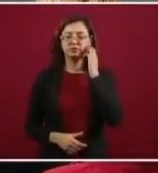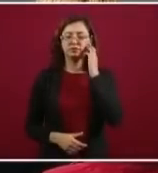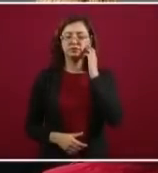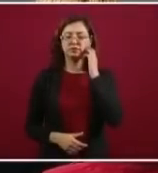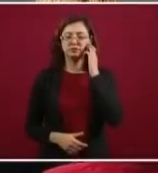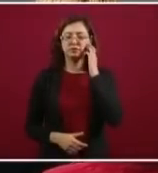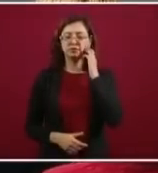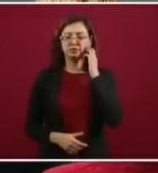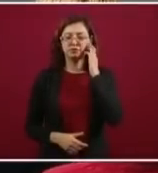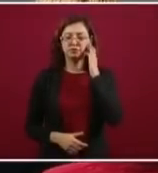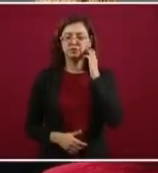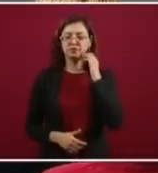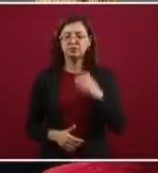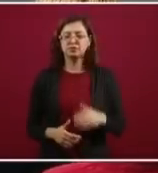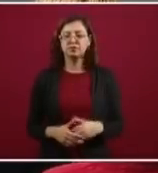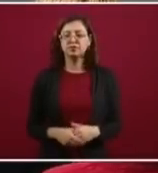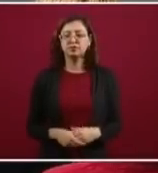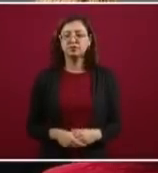El de abajo, ¿verdad?